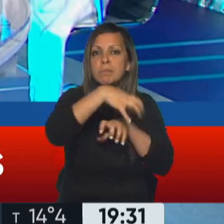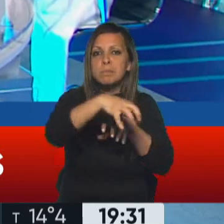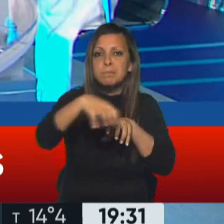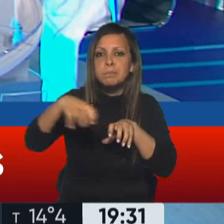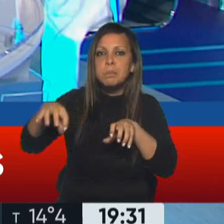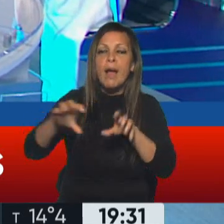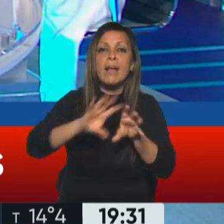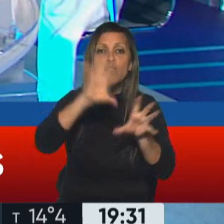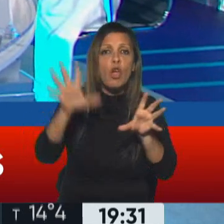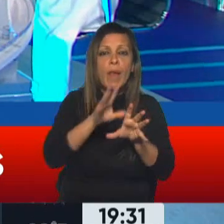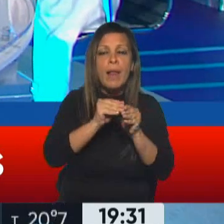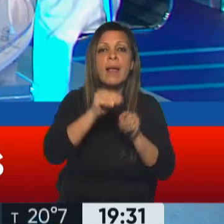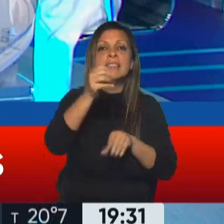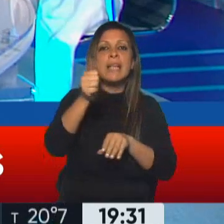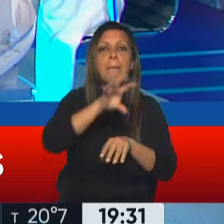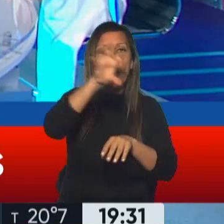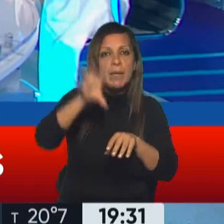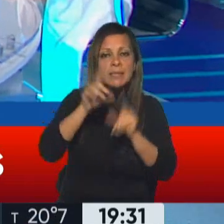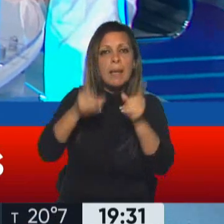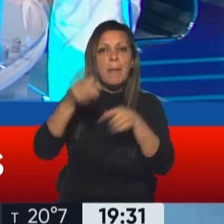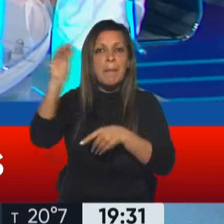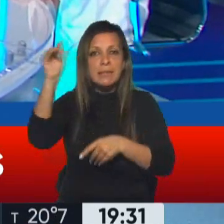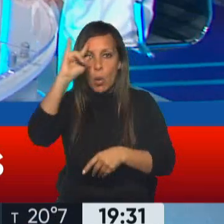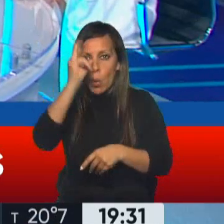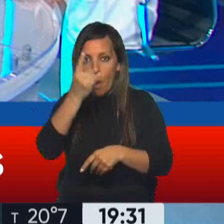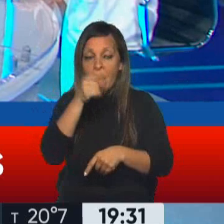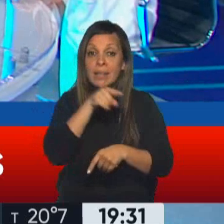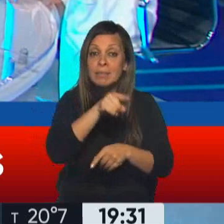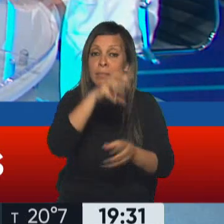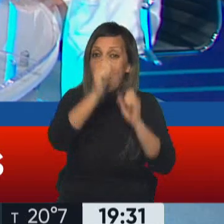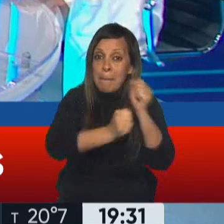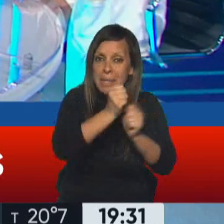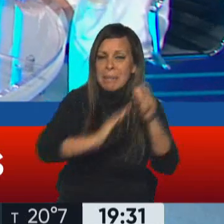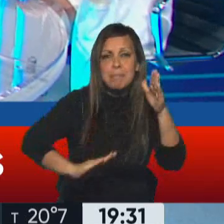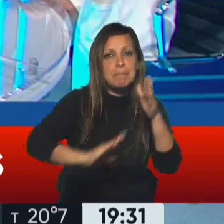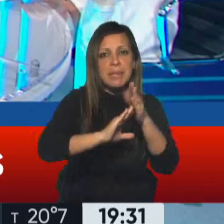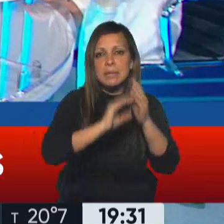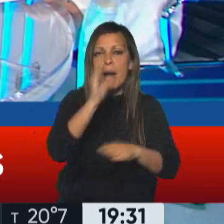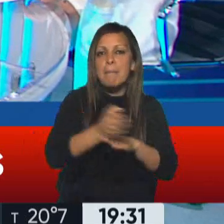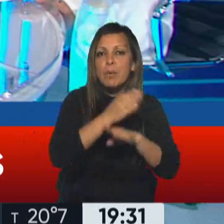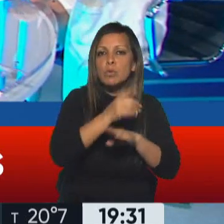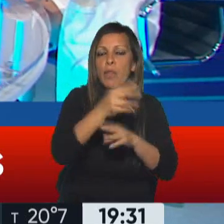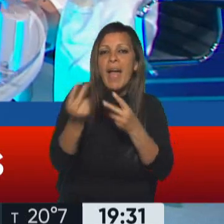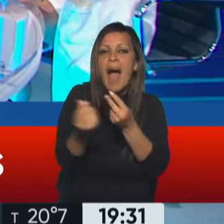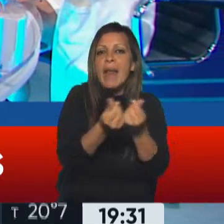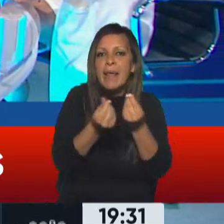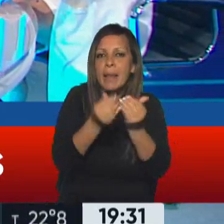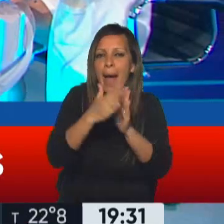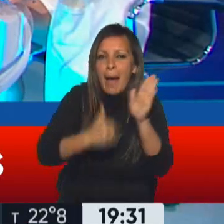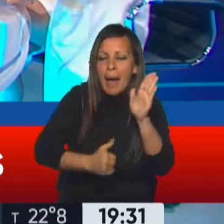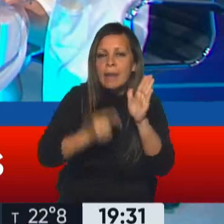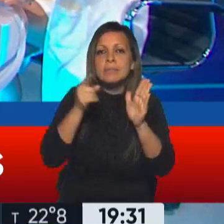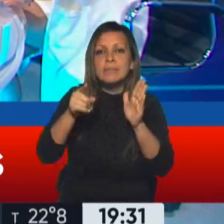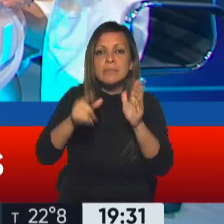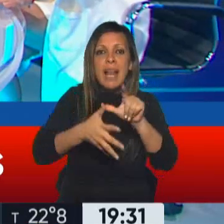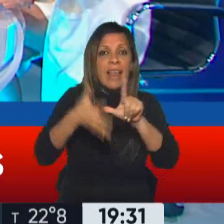6 provincias, pero también en Brasil y Uruguay. Es el principal productor de harina de la Argentina y exportador de Latinoamérica. Son datos propios que